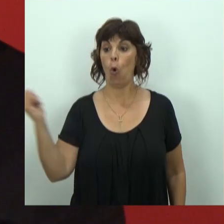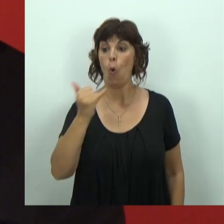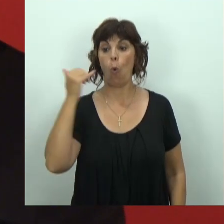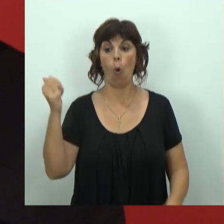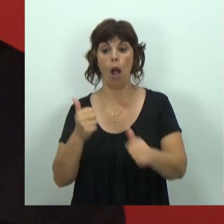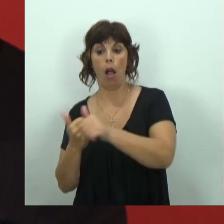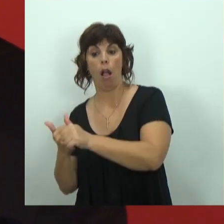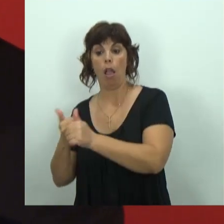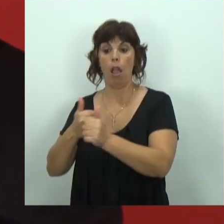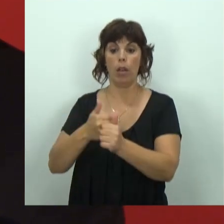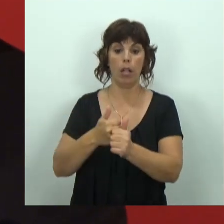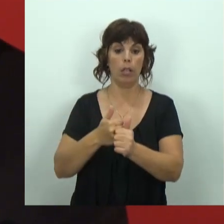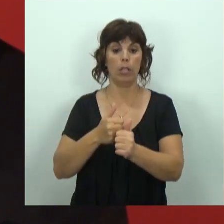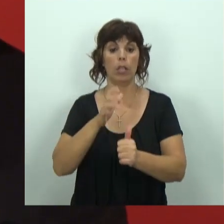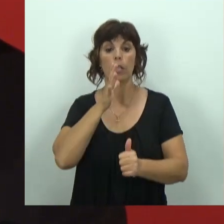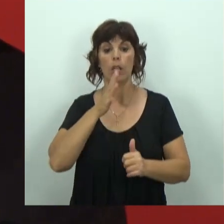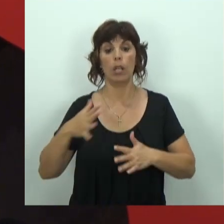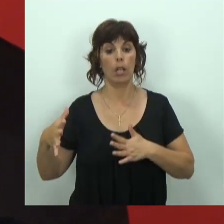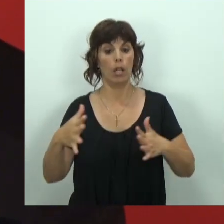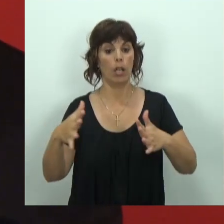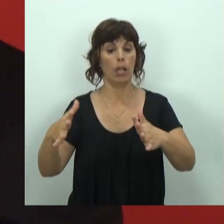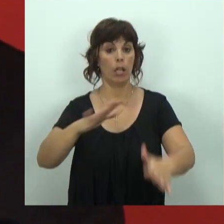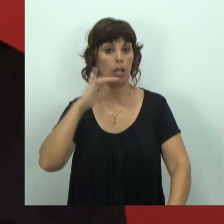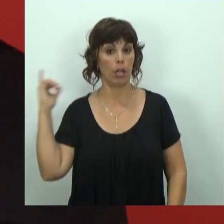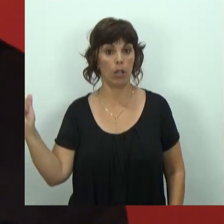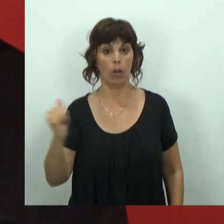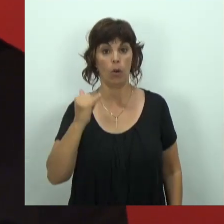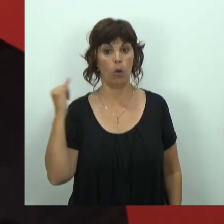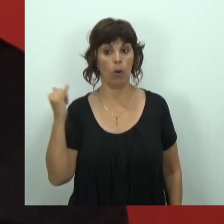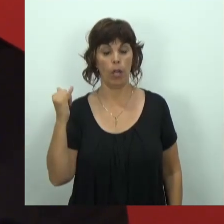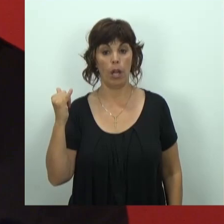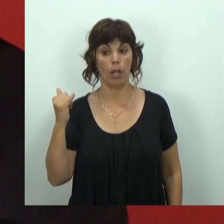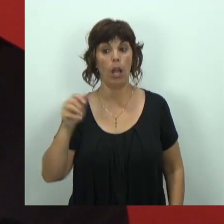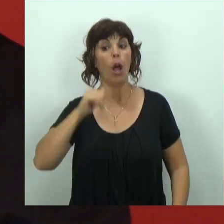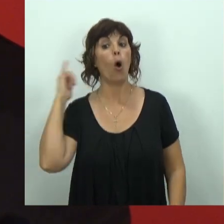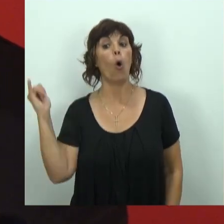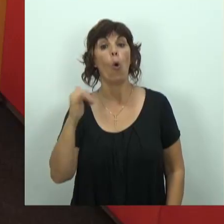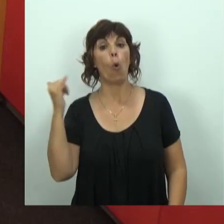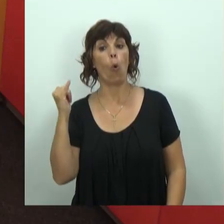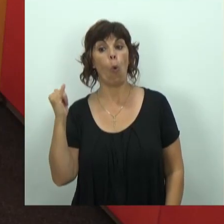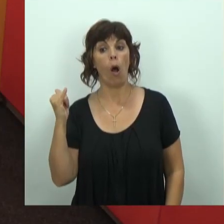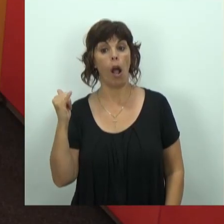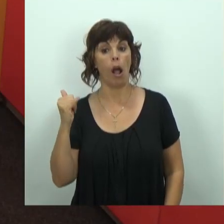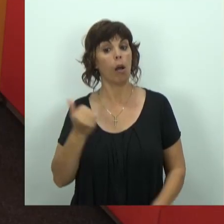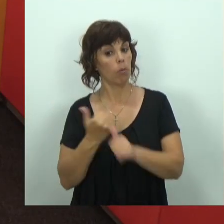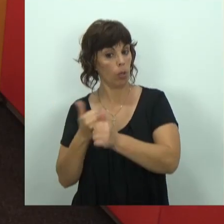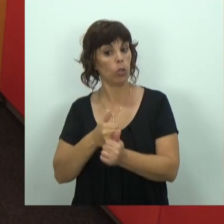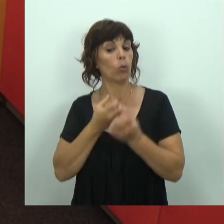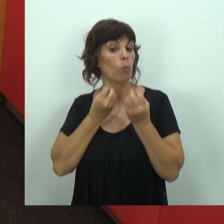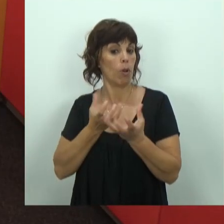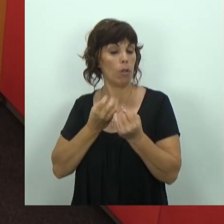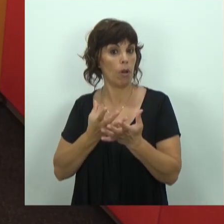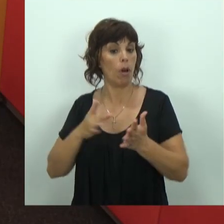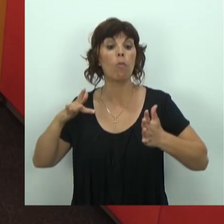Jordán, él predicaba, él tenía discípulos. Pero cuando un